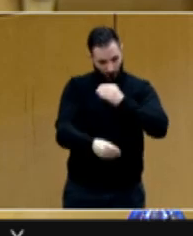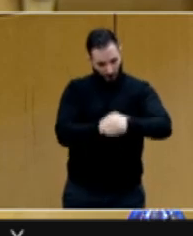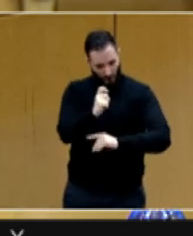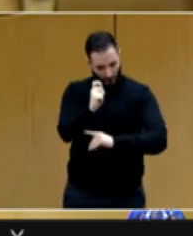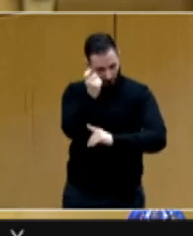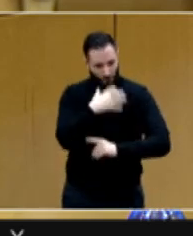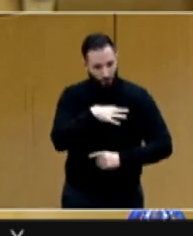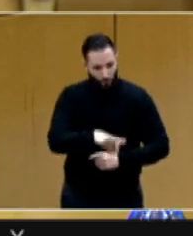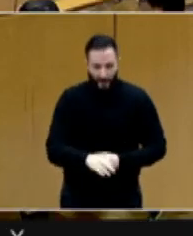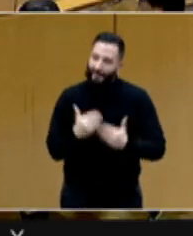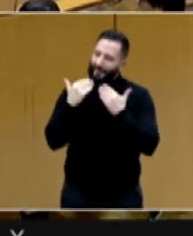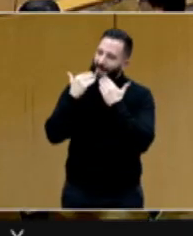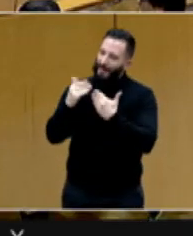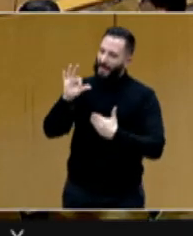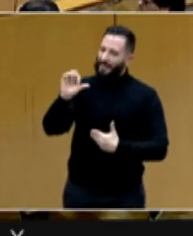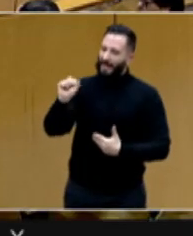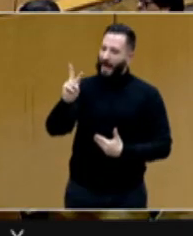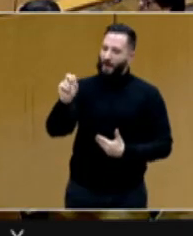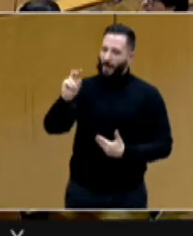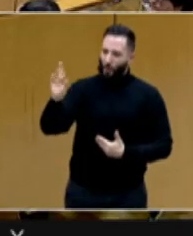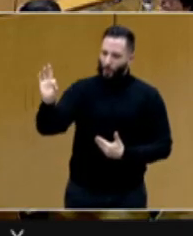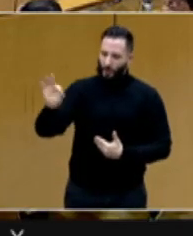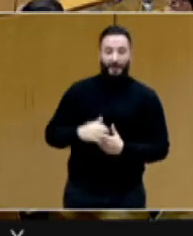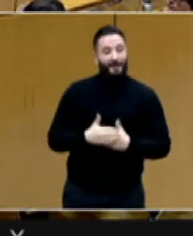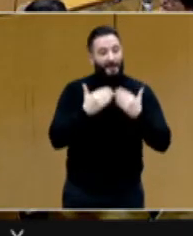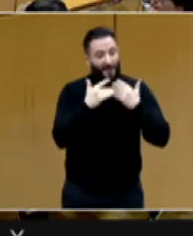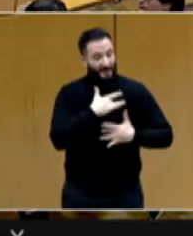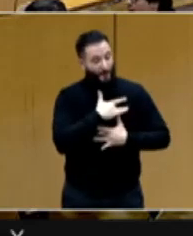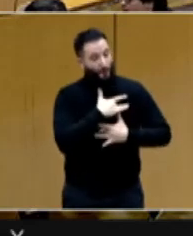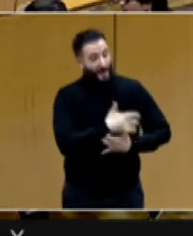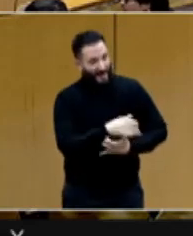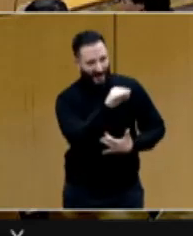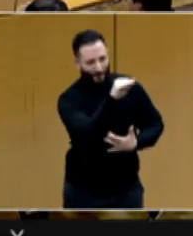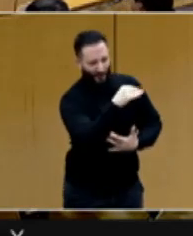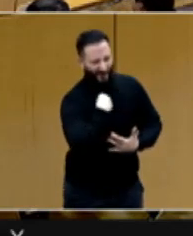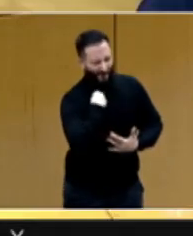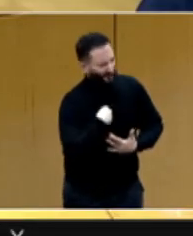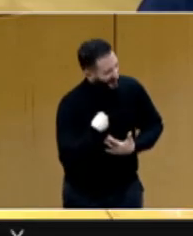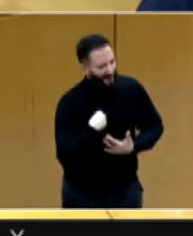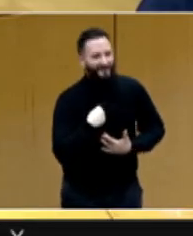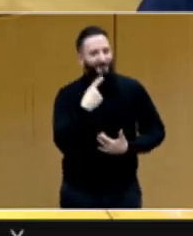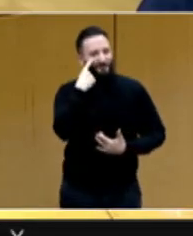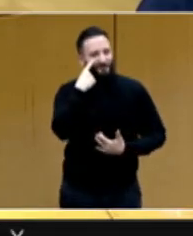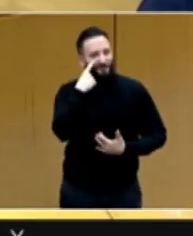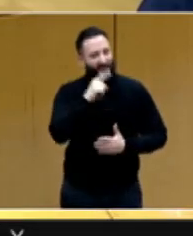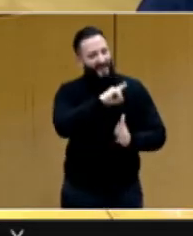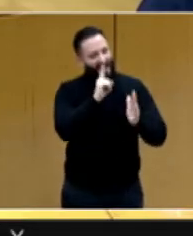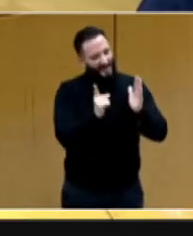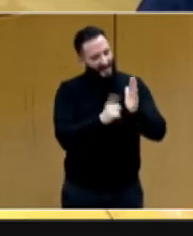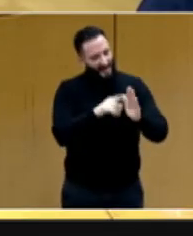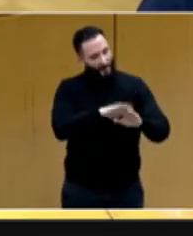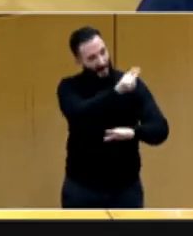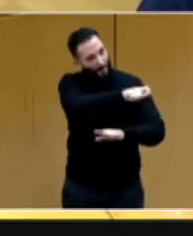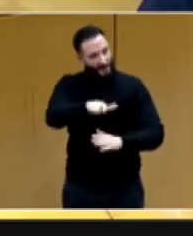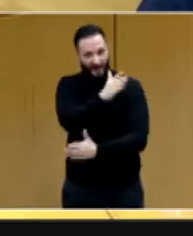Muchas gracias Salvador María te lanzo la misma pregunta también qué qué implica la ley para las